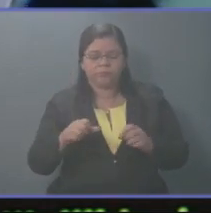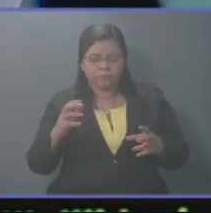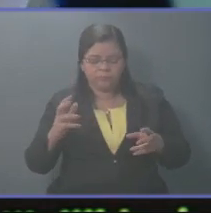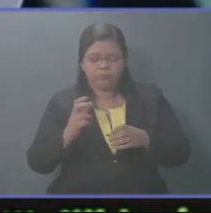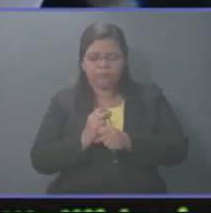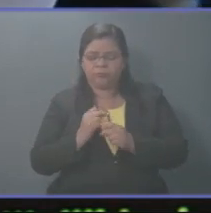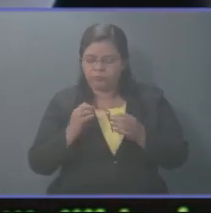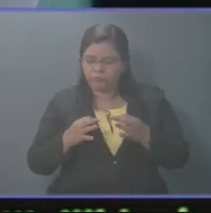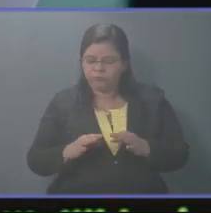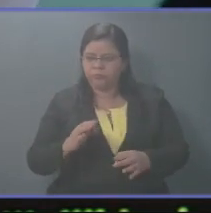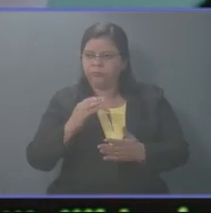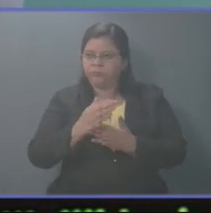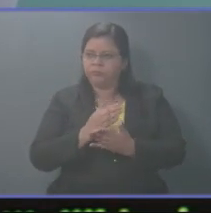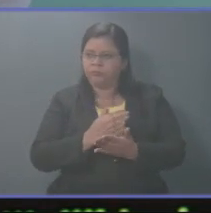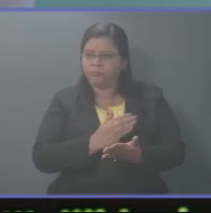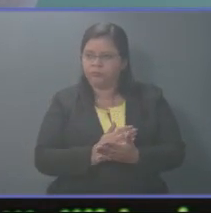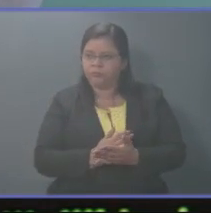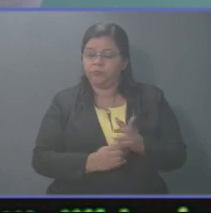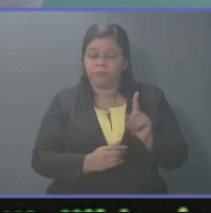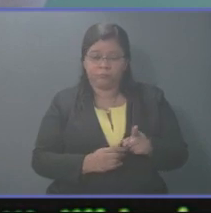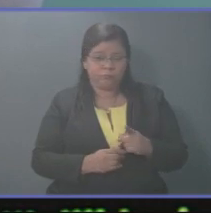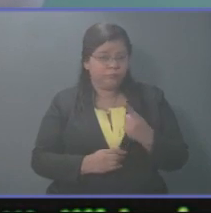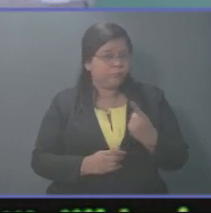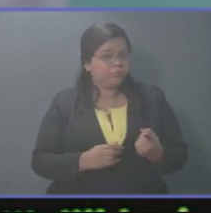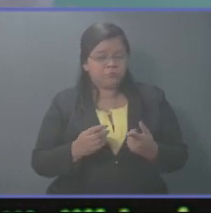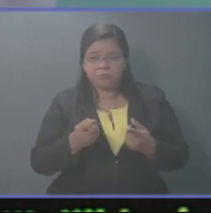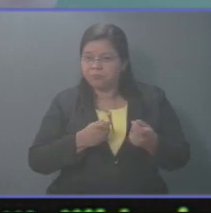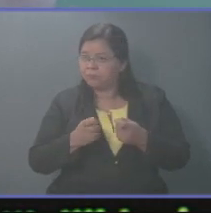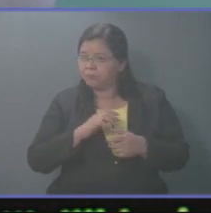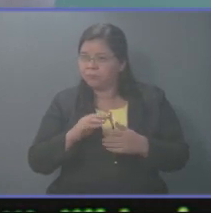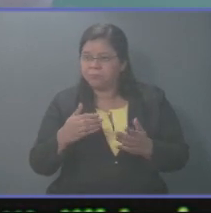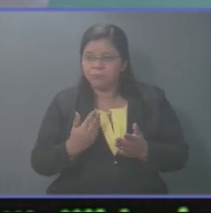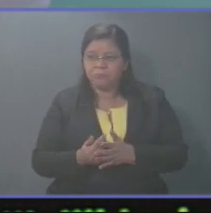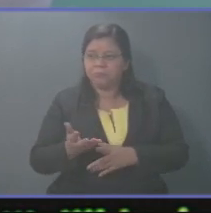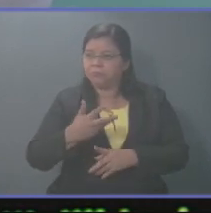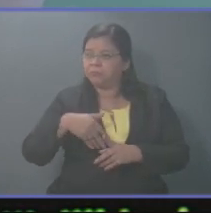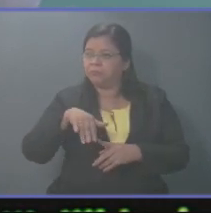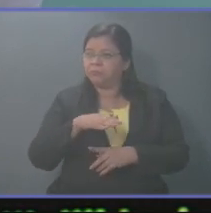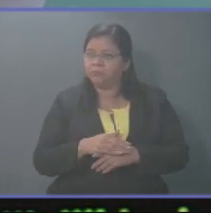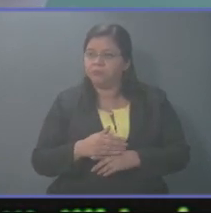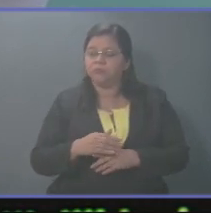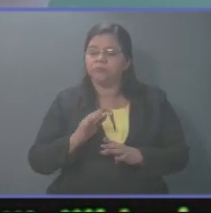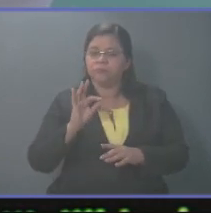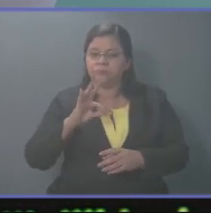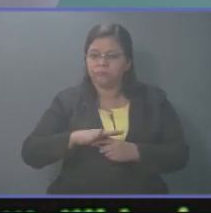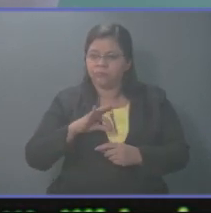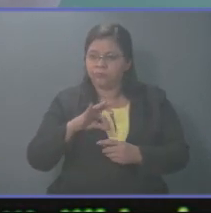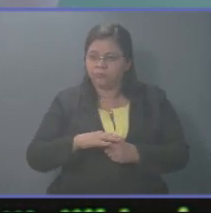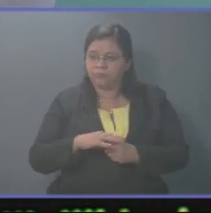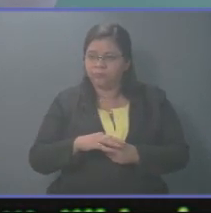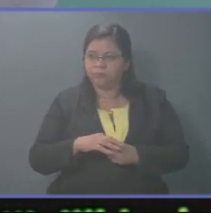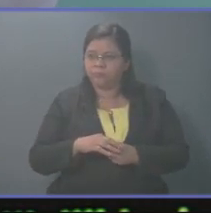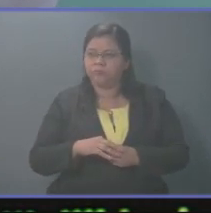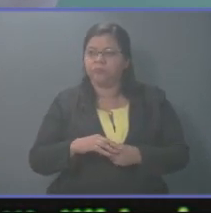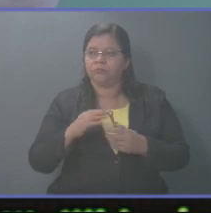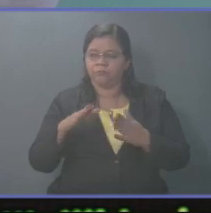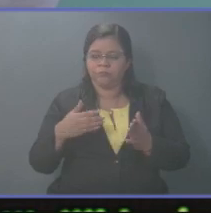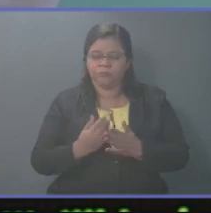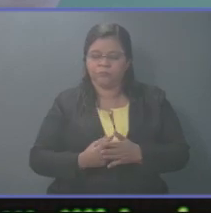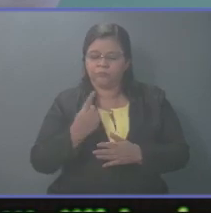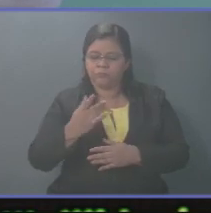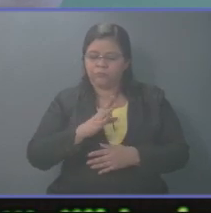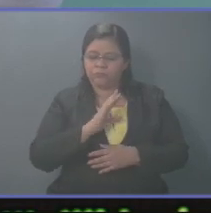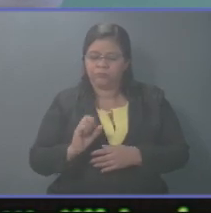la siguiente manera. 1. Que no se regulan las condiciones necesarias para el ejercicio del sufragio pasivo por parte de los